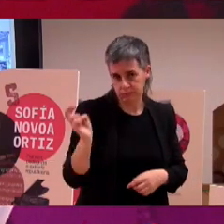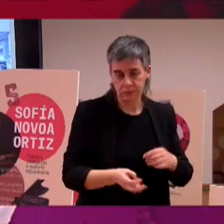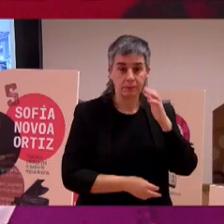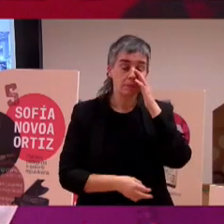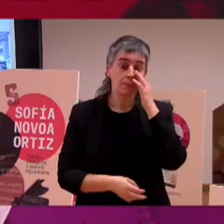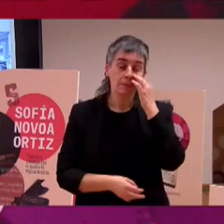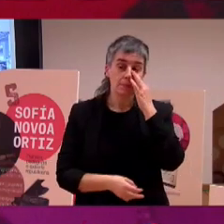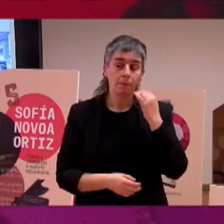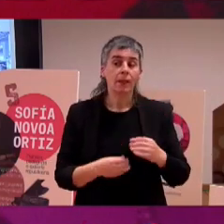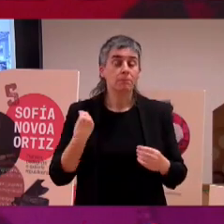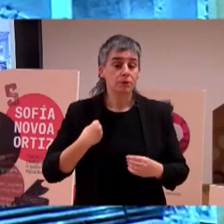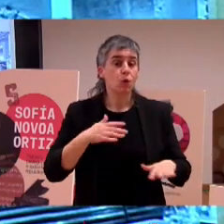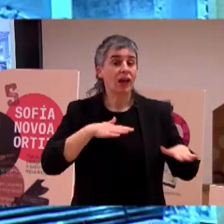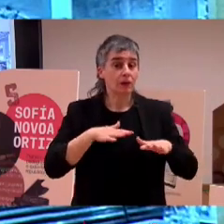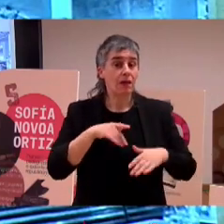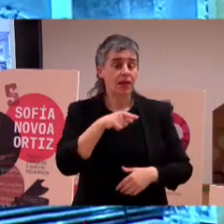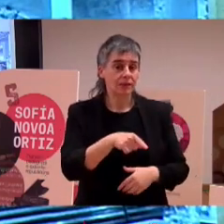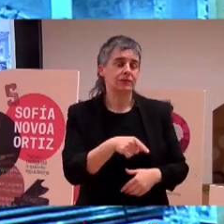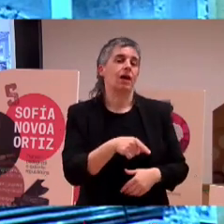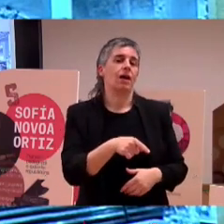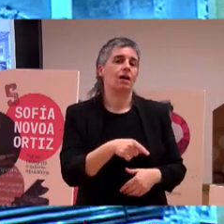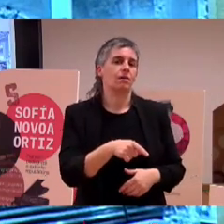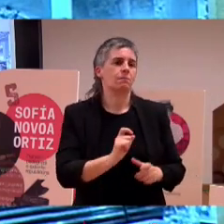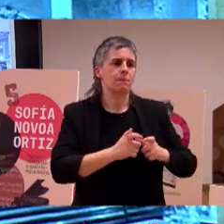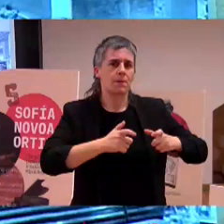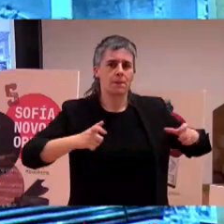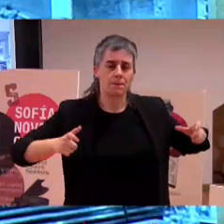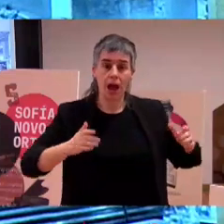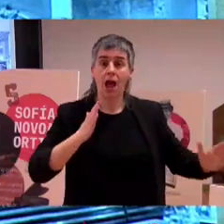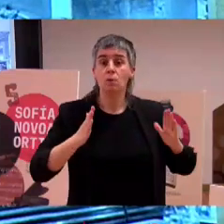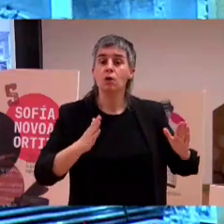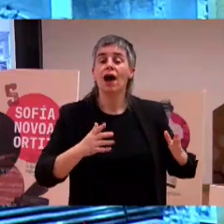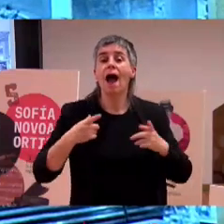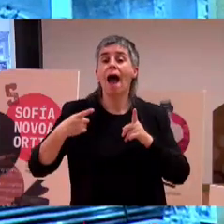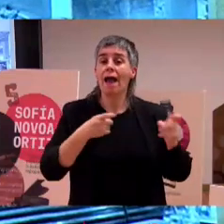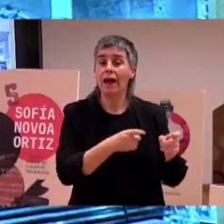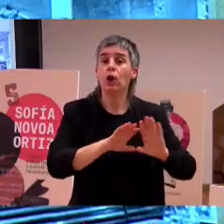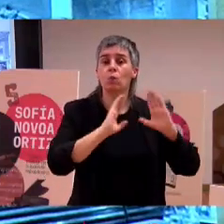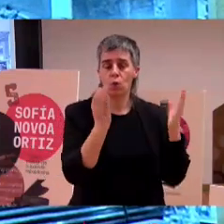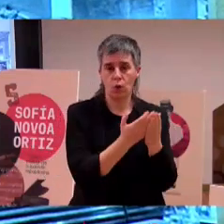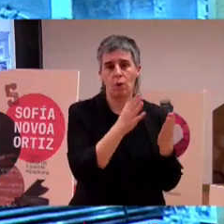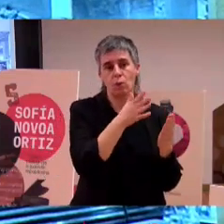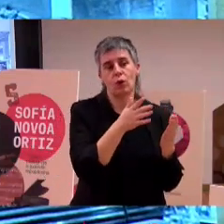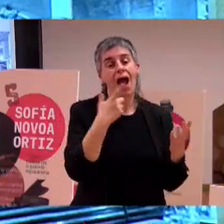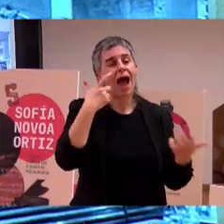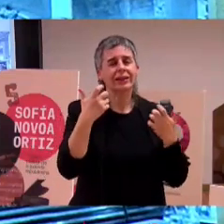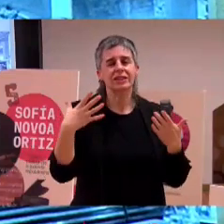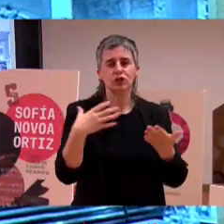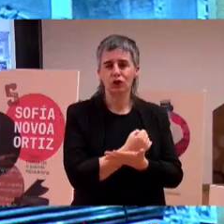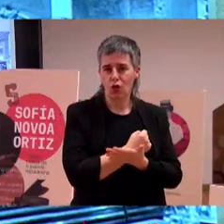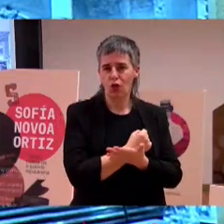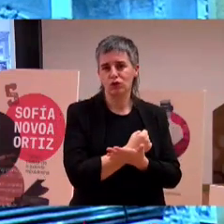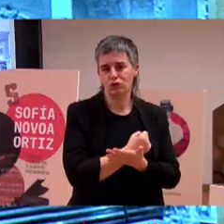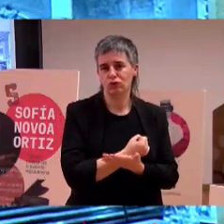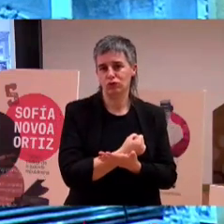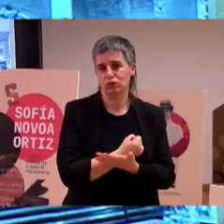Mundial, porque todos aqueles artistas que fosen da guerra cheganse a Vigo como punto de partida para unha nova vida en